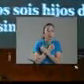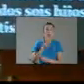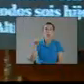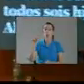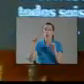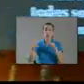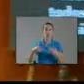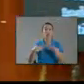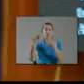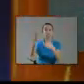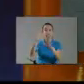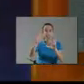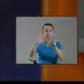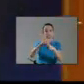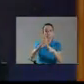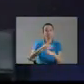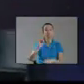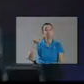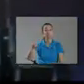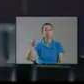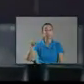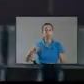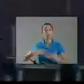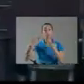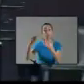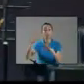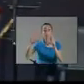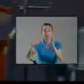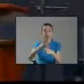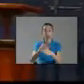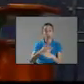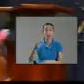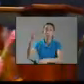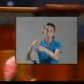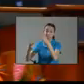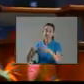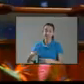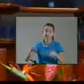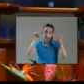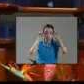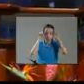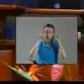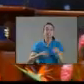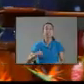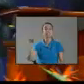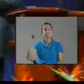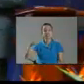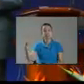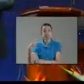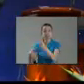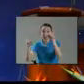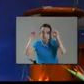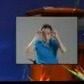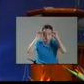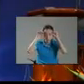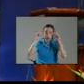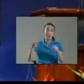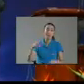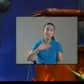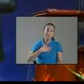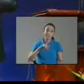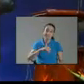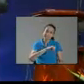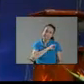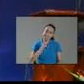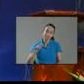Quiero que trabajes, quiero que hagas algo con tu vida. Si yo sé que tu vida es mía, ¿qué anda dándole usted? Aquí